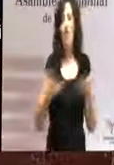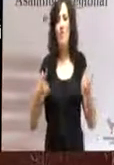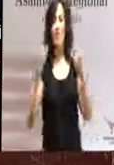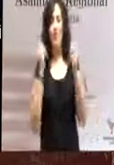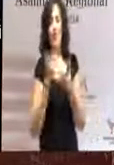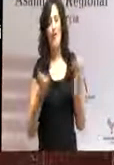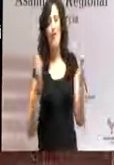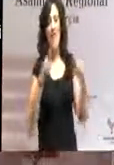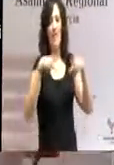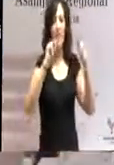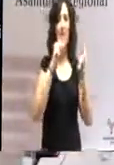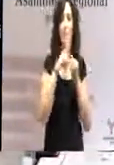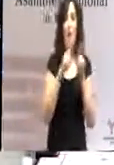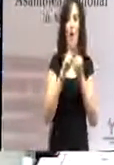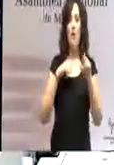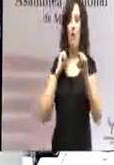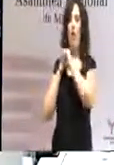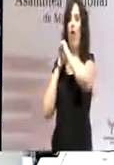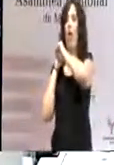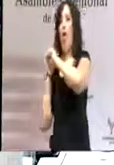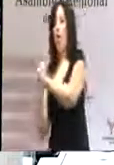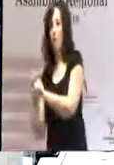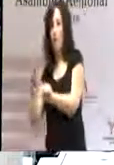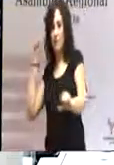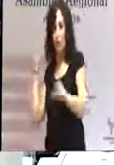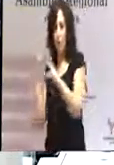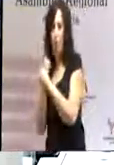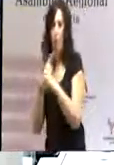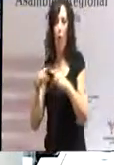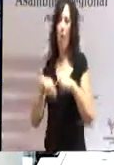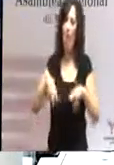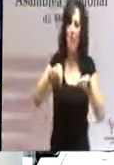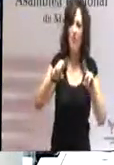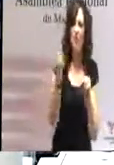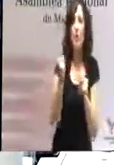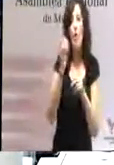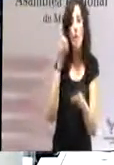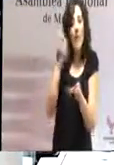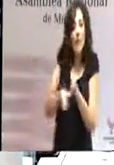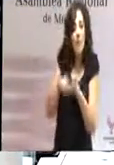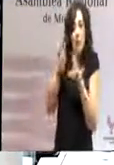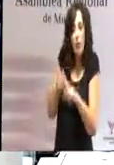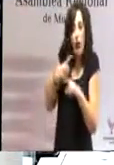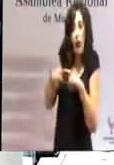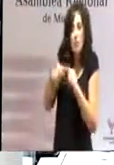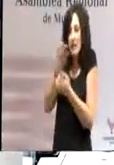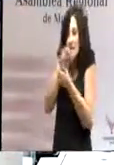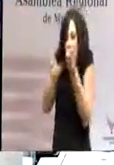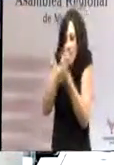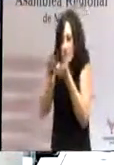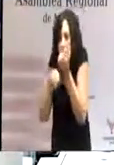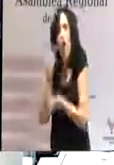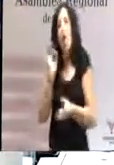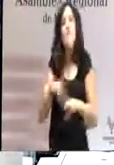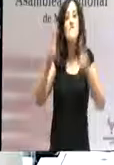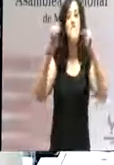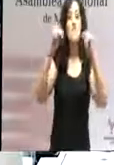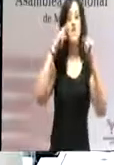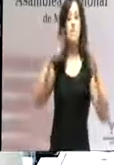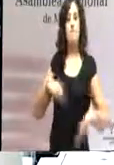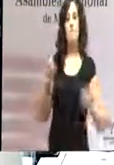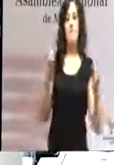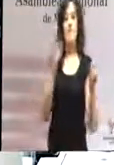Ser esclavo del pasado oscuro que nos ha traído aquí o no serlo. Ser incluso partícipe de estos oscuros recovecos de gobierno o no serlo. En